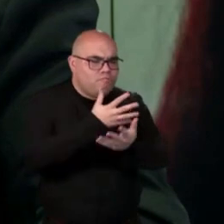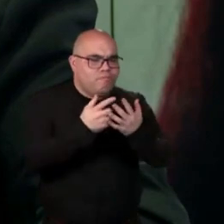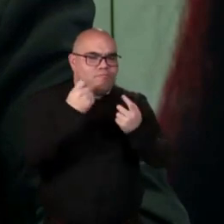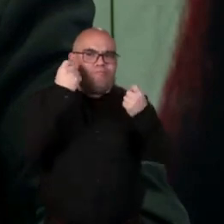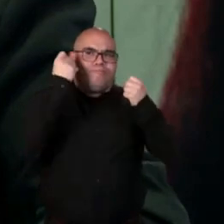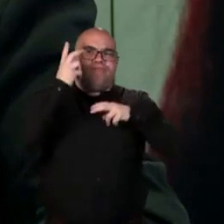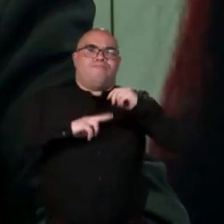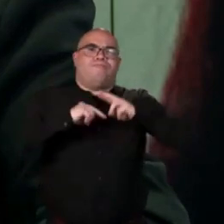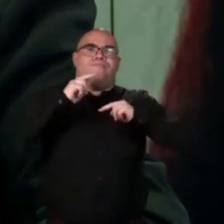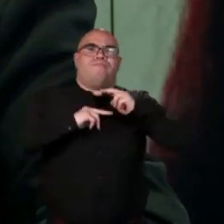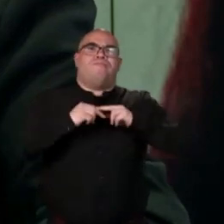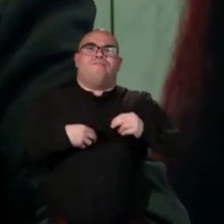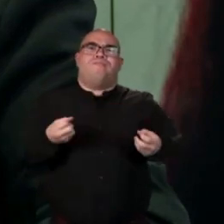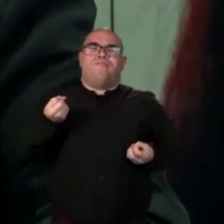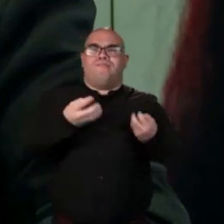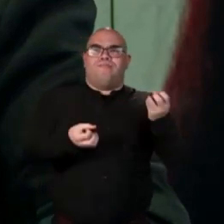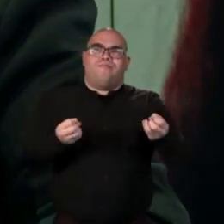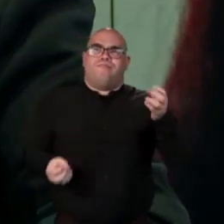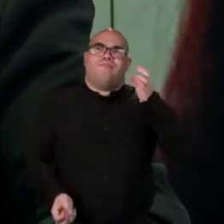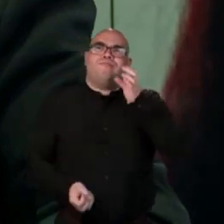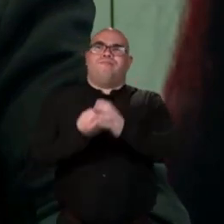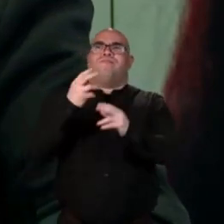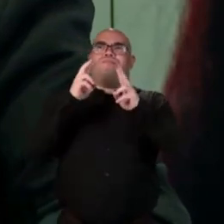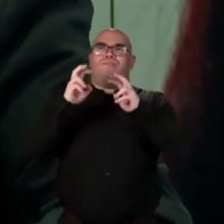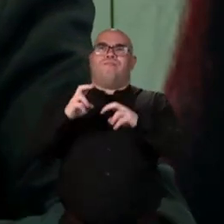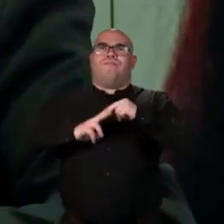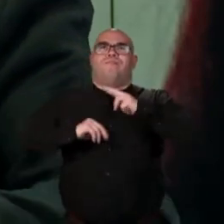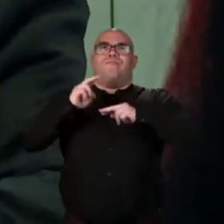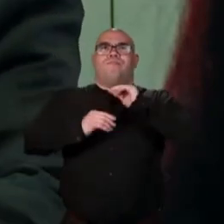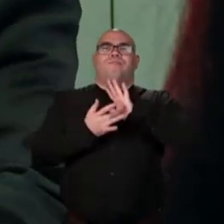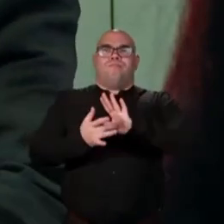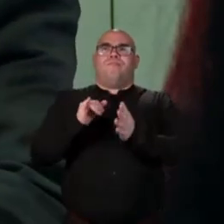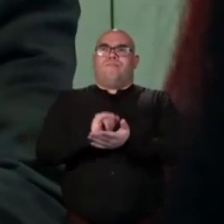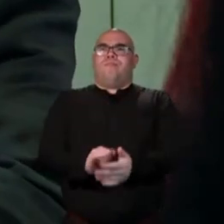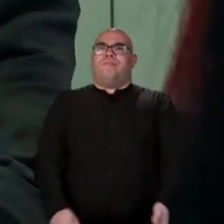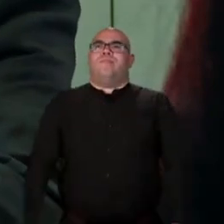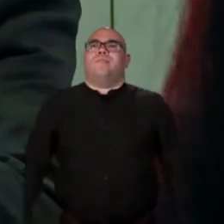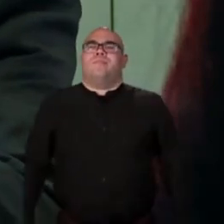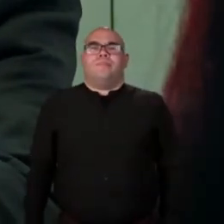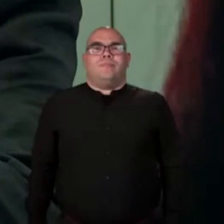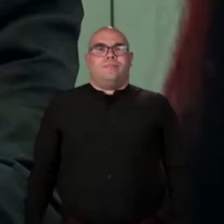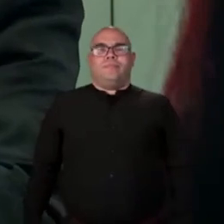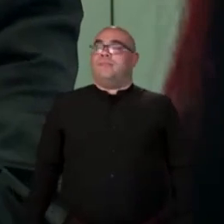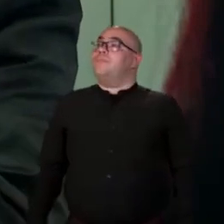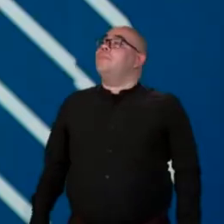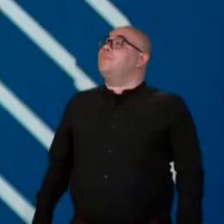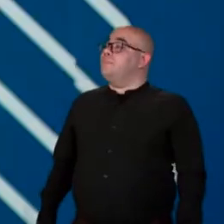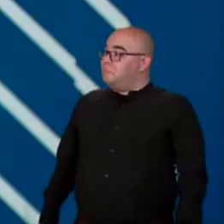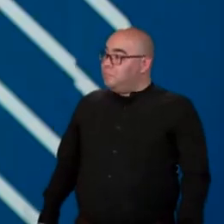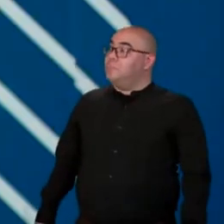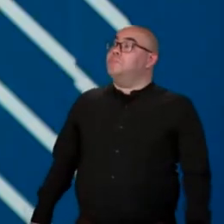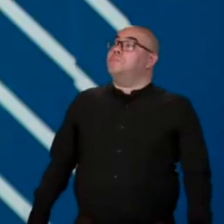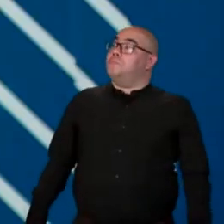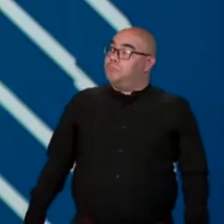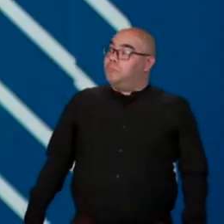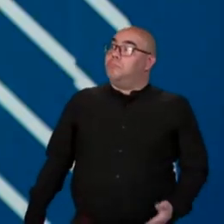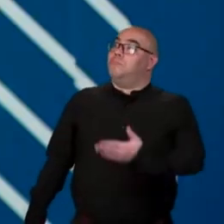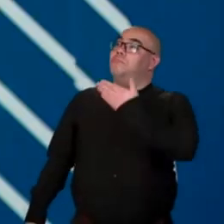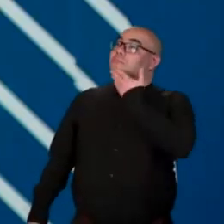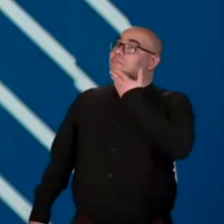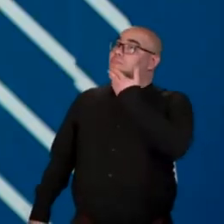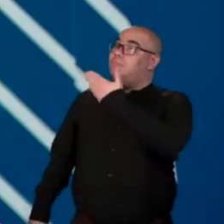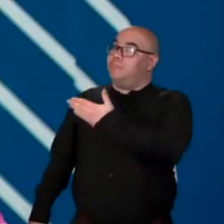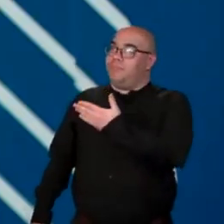de la generación de oferta académica construida conjuntamente. Bueno, muchas gracias. Dice, ya vamos